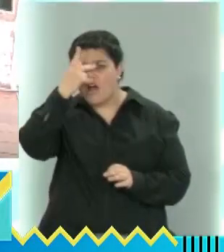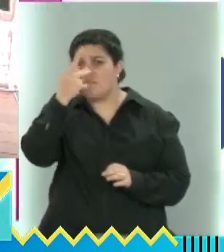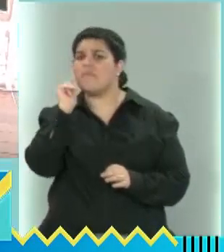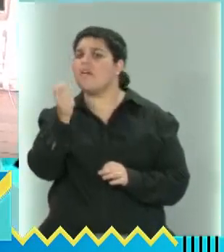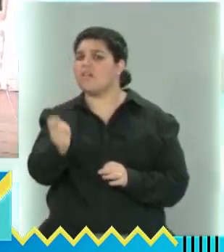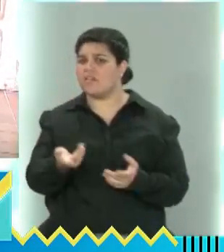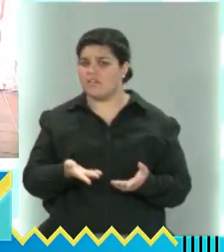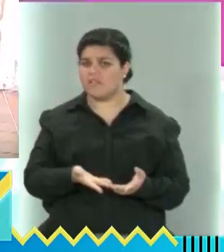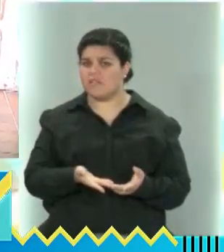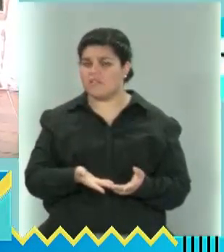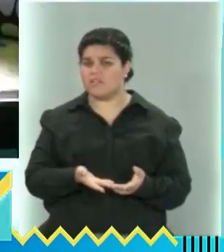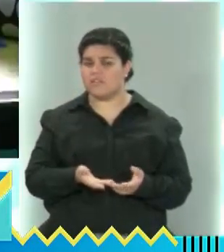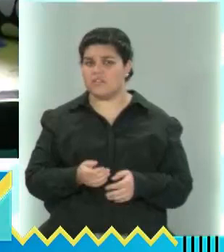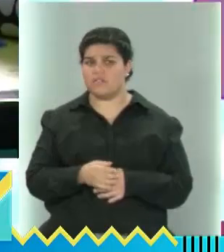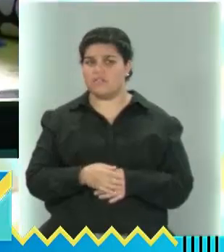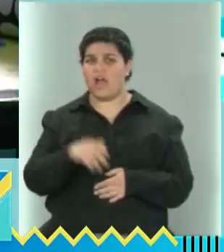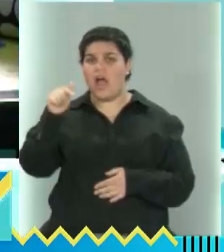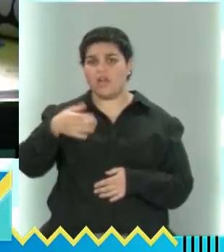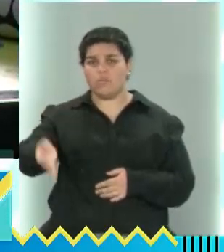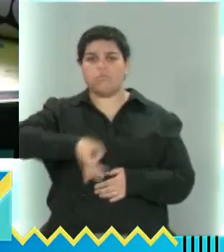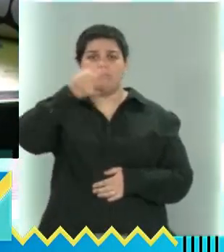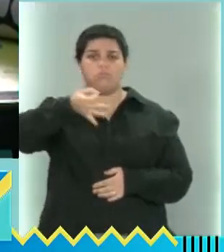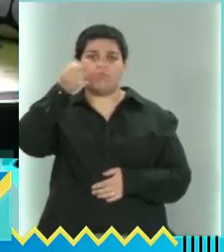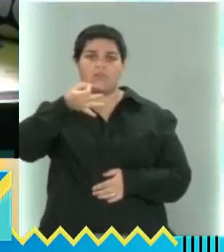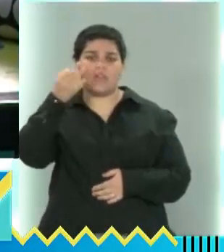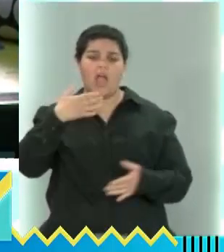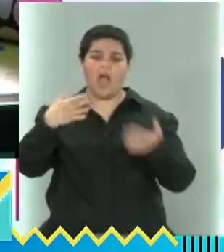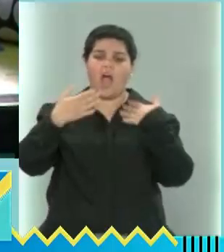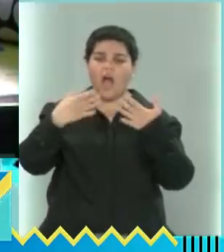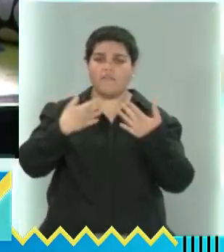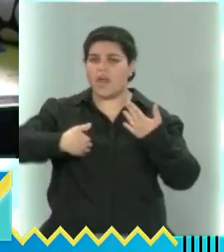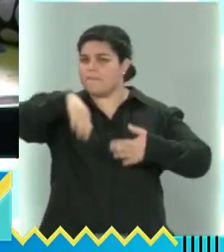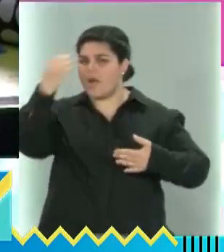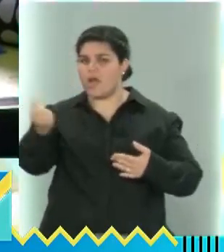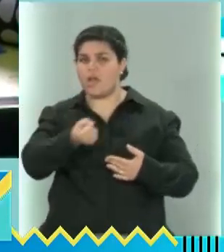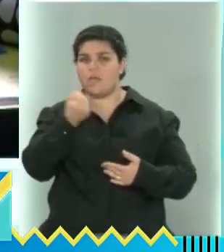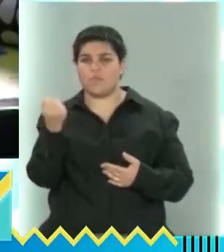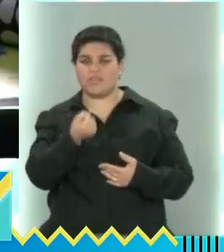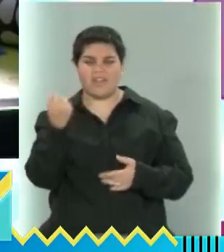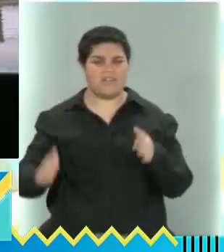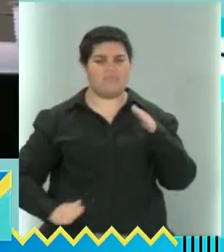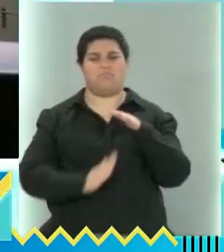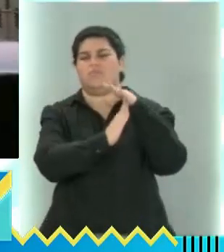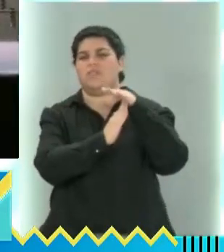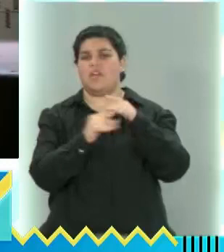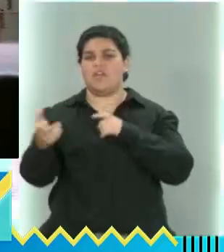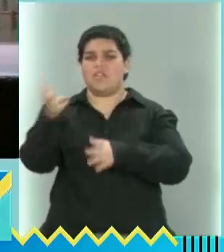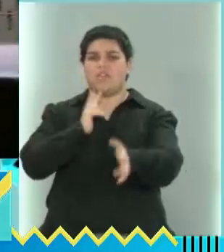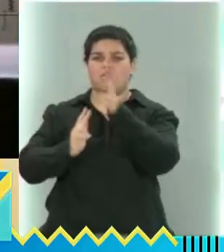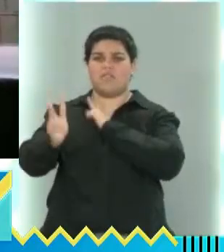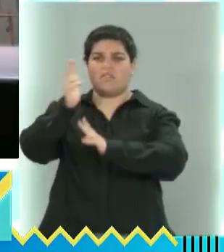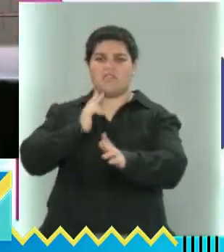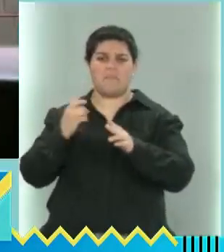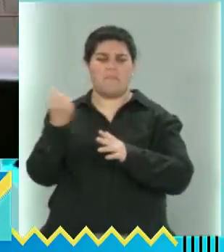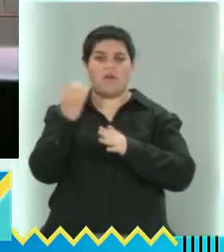que en el discurso el diálogo es lo primero que nos dicen, que